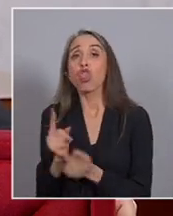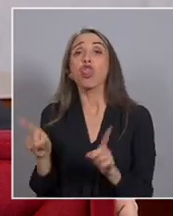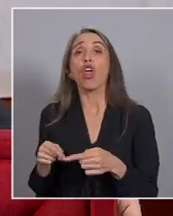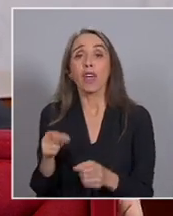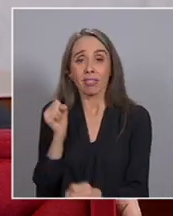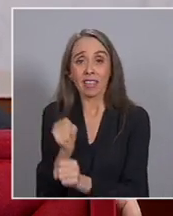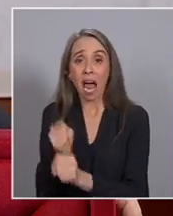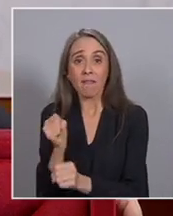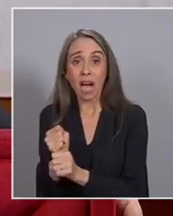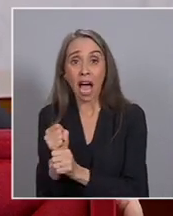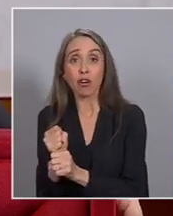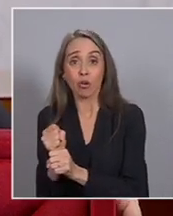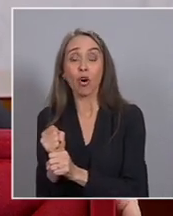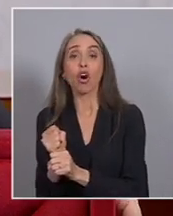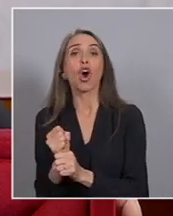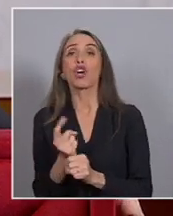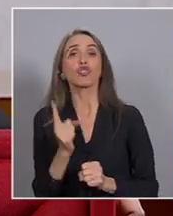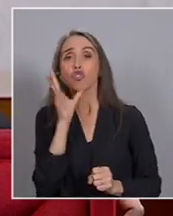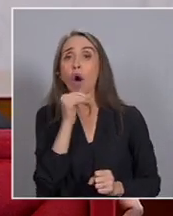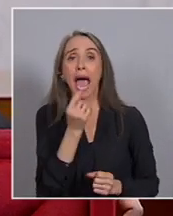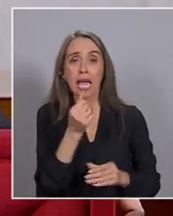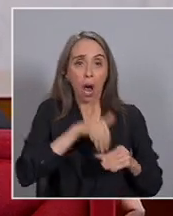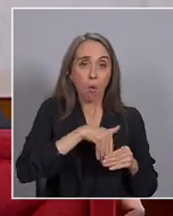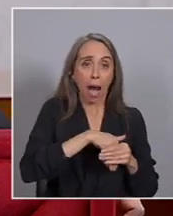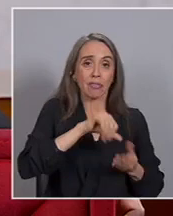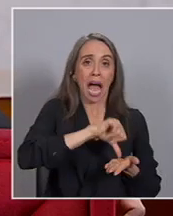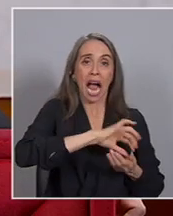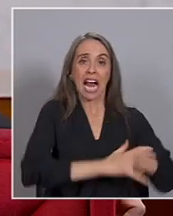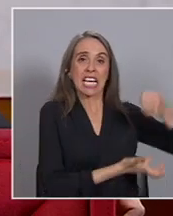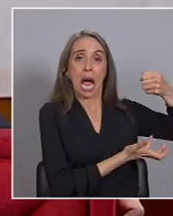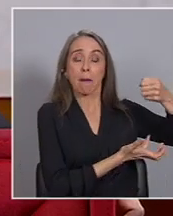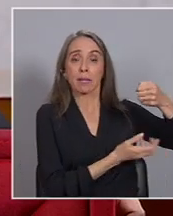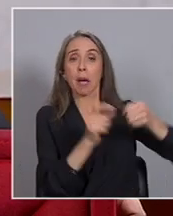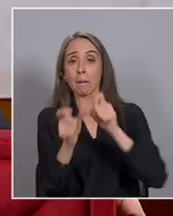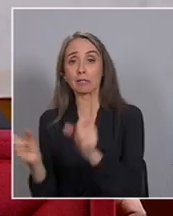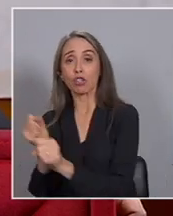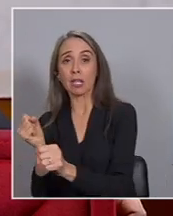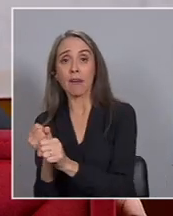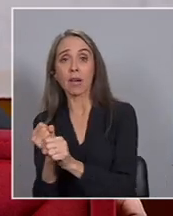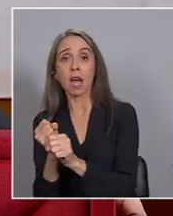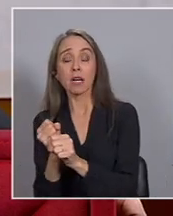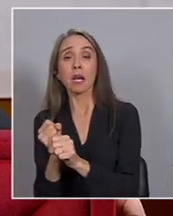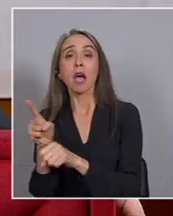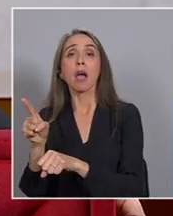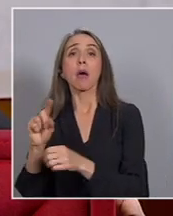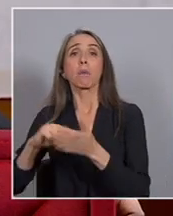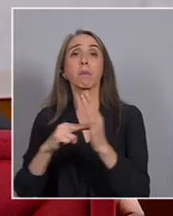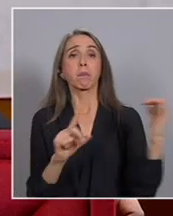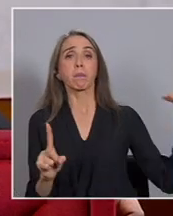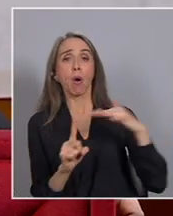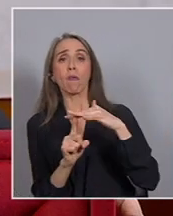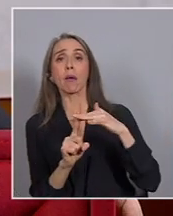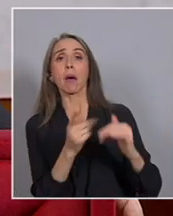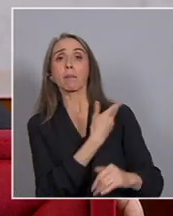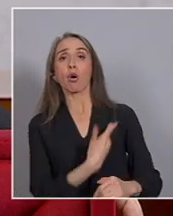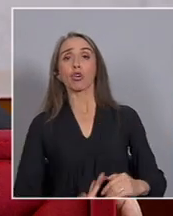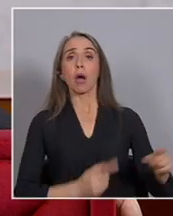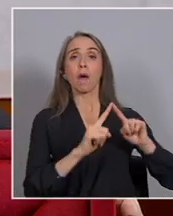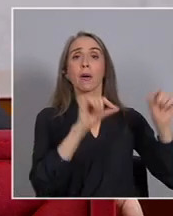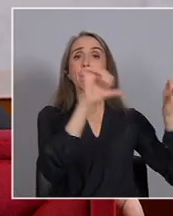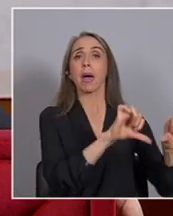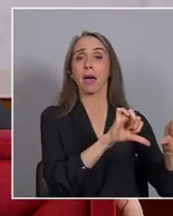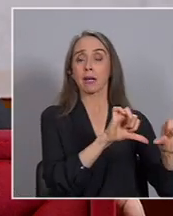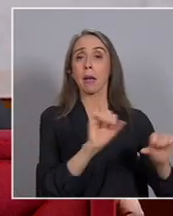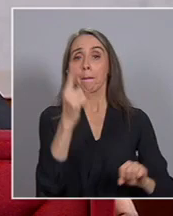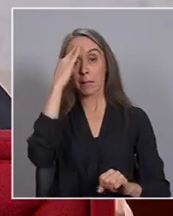dueños del trabajo y no del capital, quienes terminan pagando los costos de administraciones irresponsables. Es así como desde el